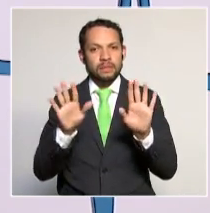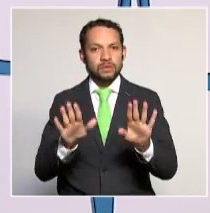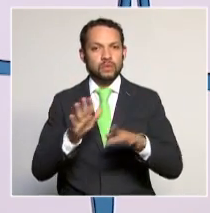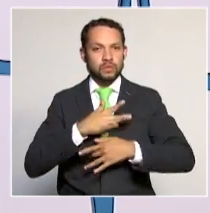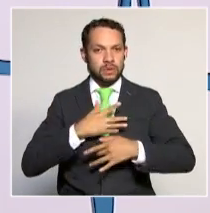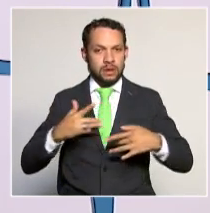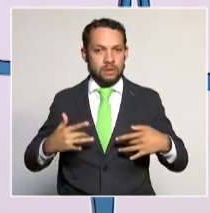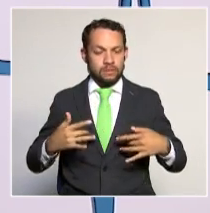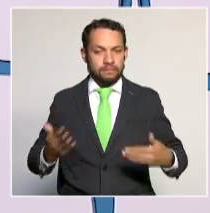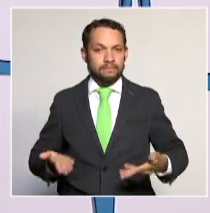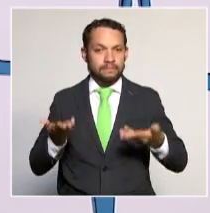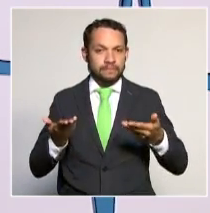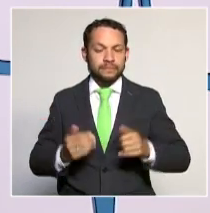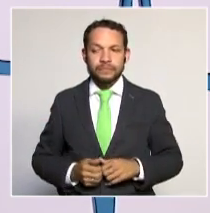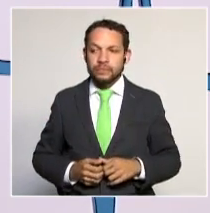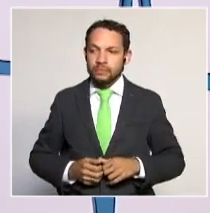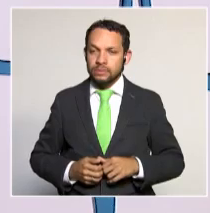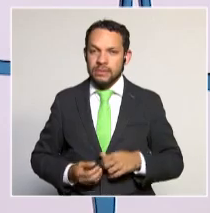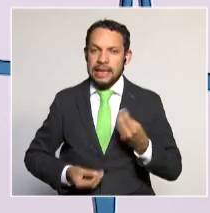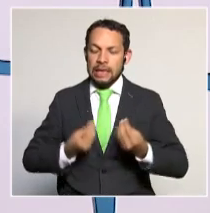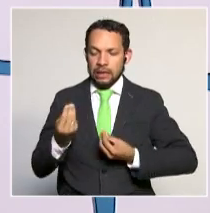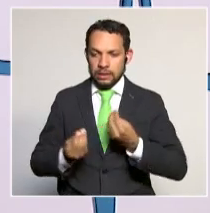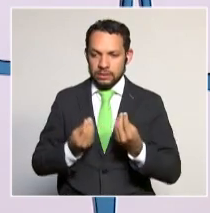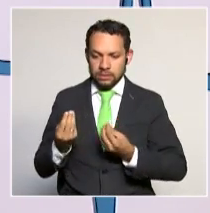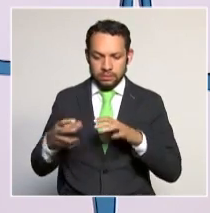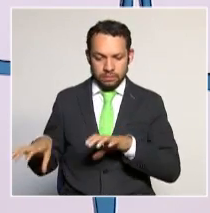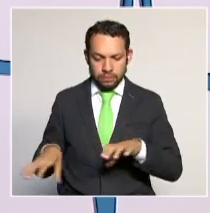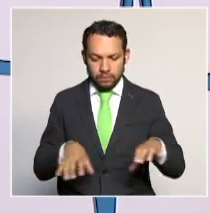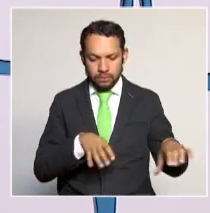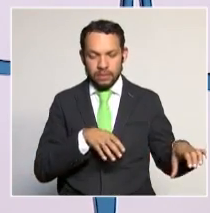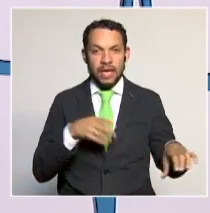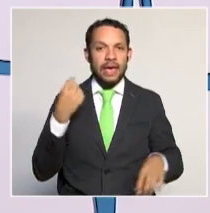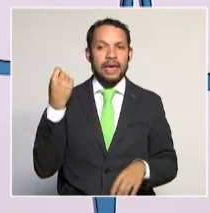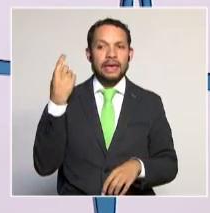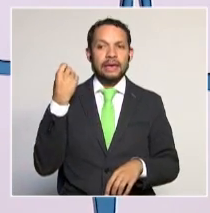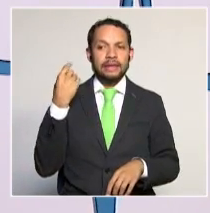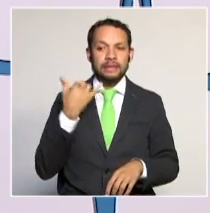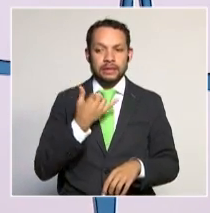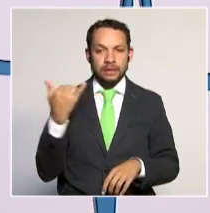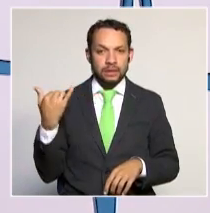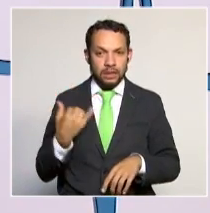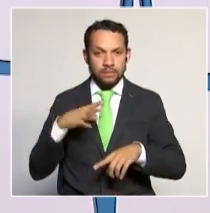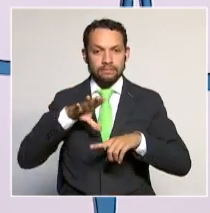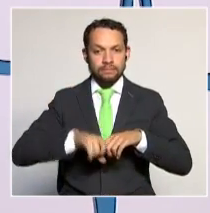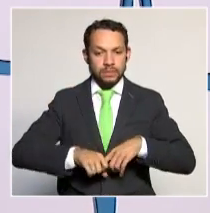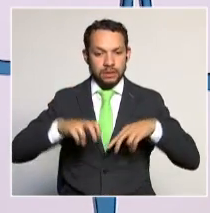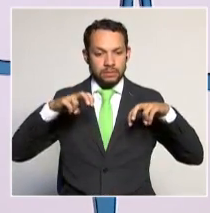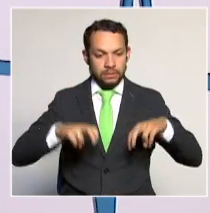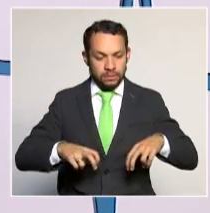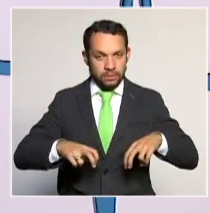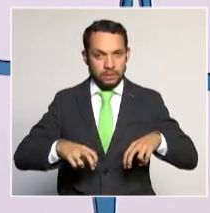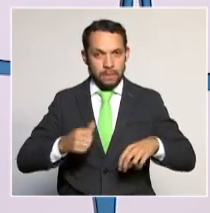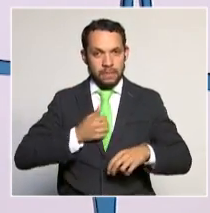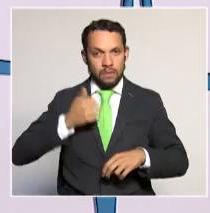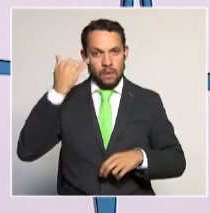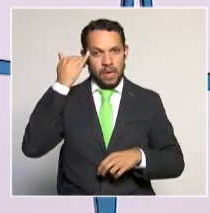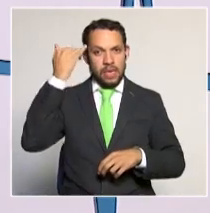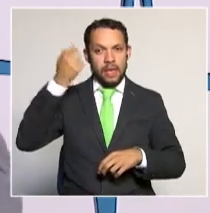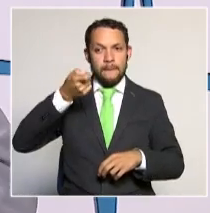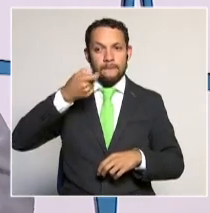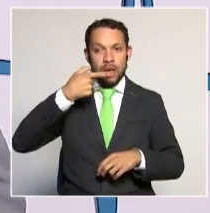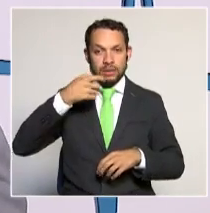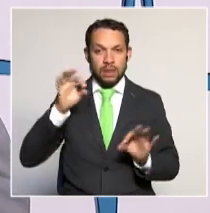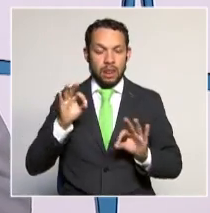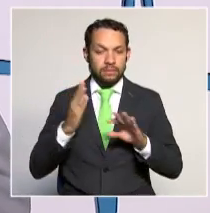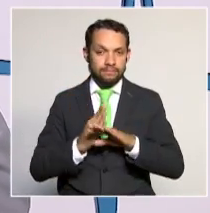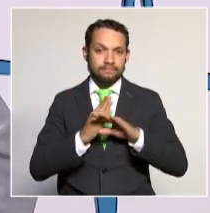salud, de entender la importancia de la consulta médica y de evitar la automedicación y de hacer